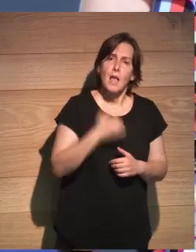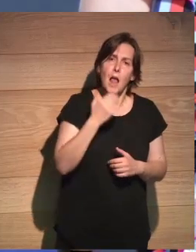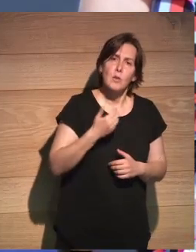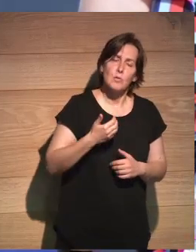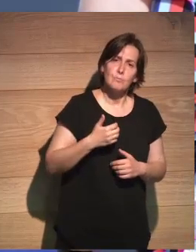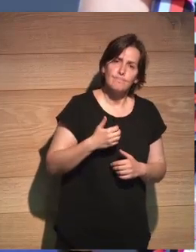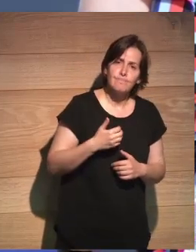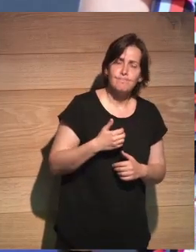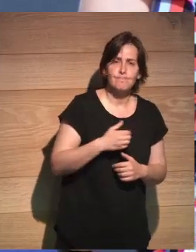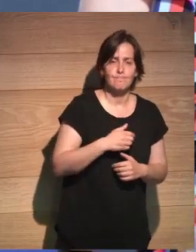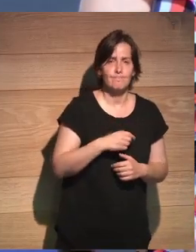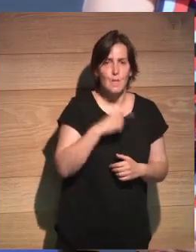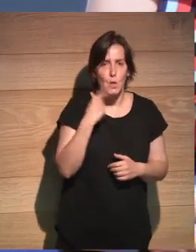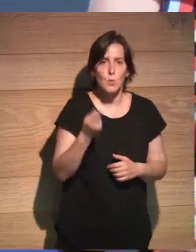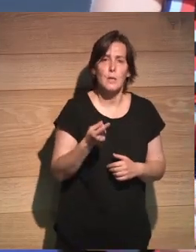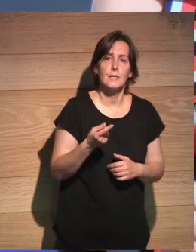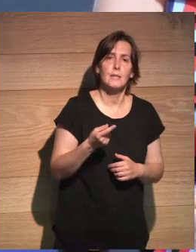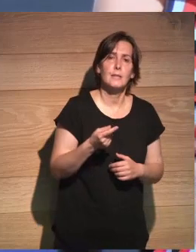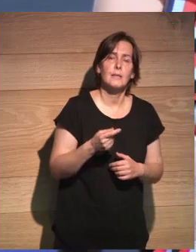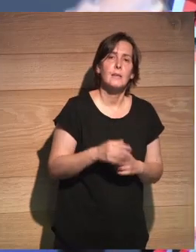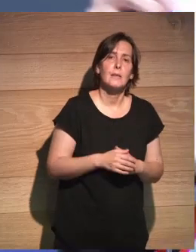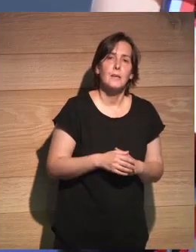hecho me hizo escribir este artículo para The Conversation.